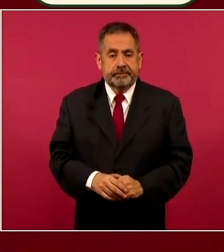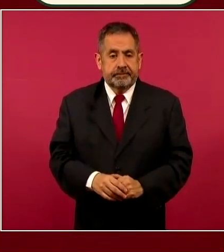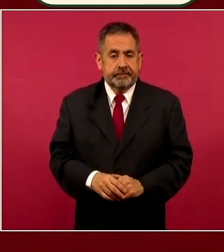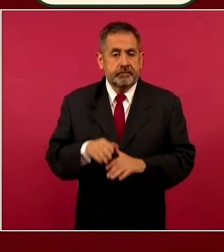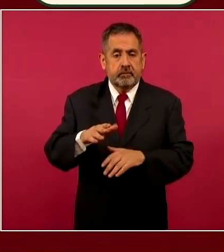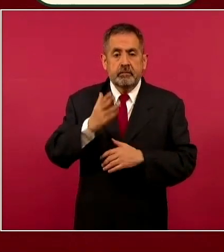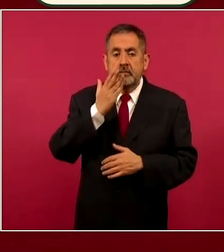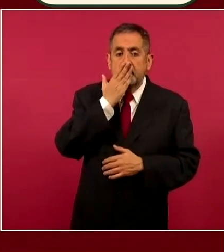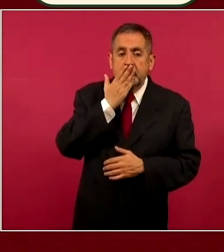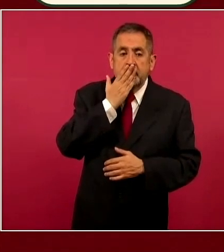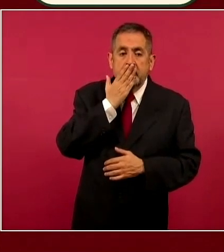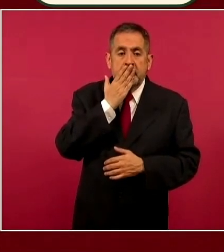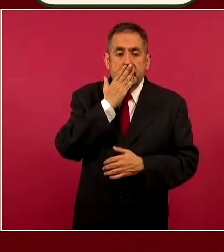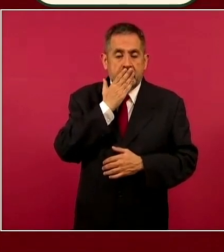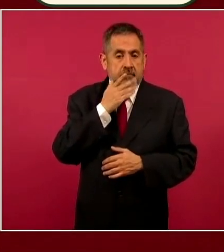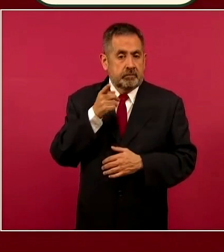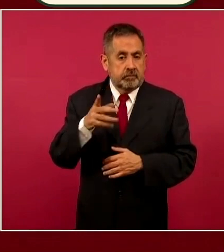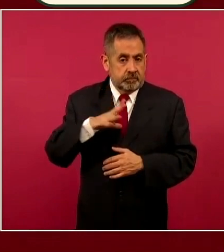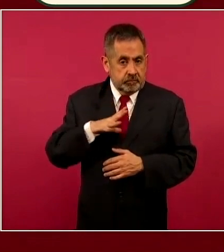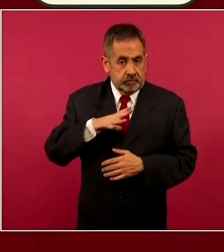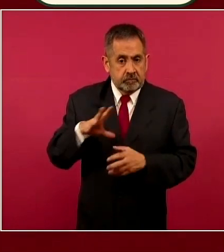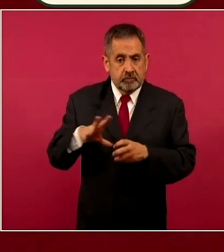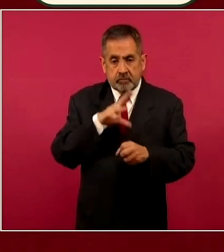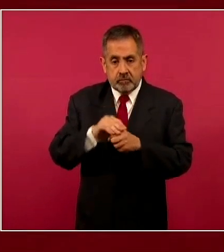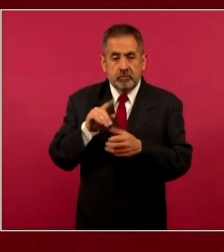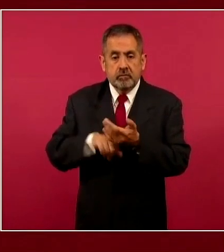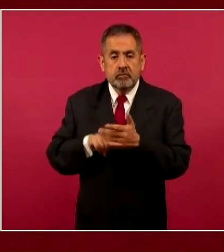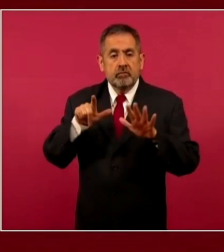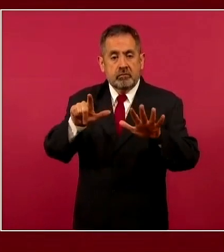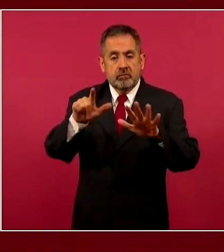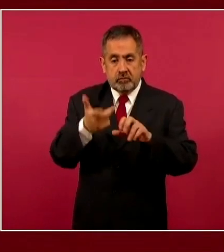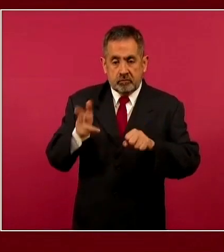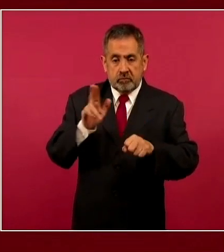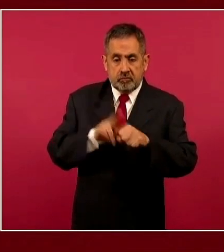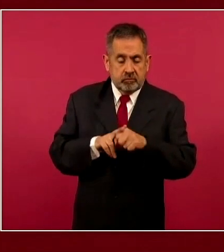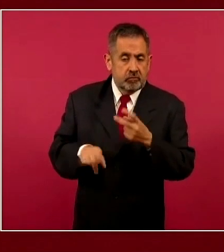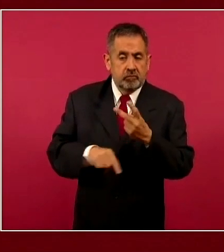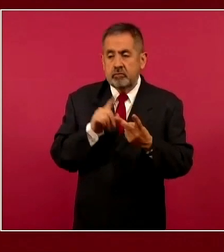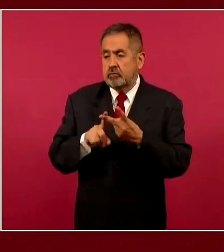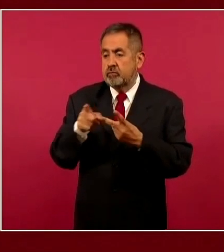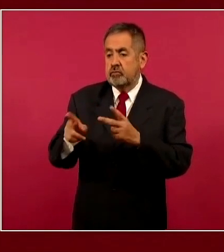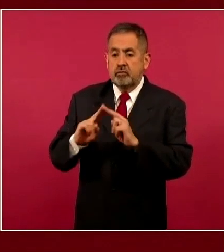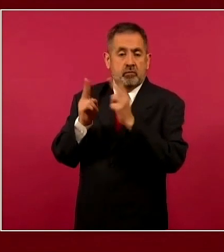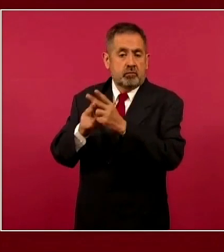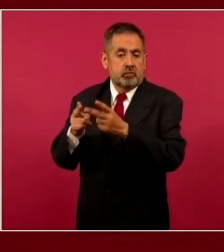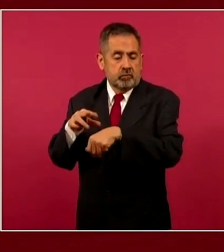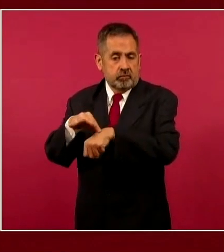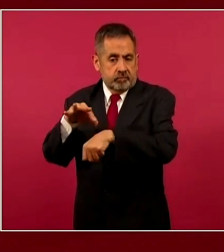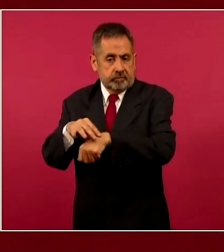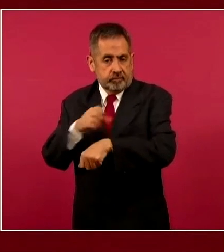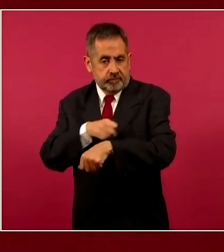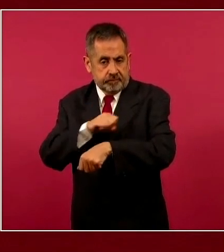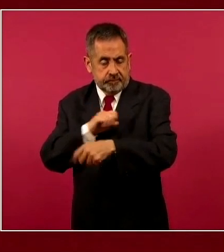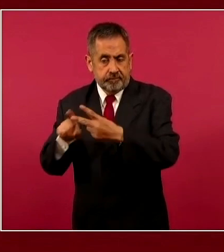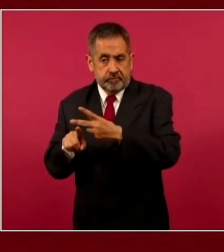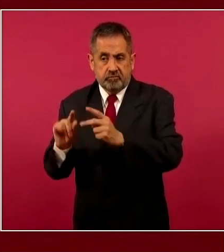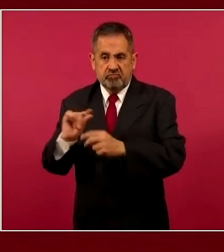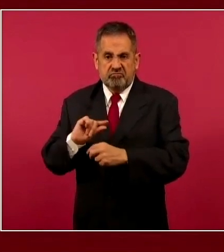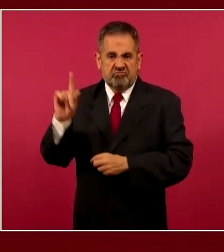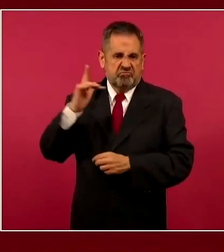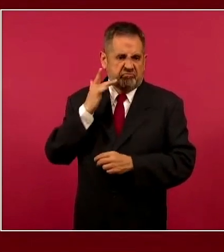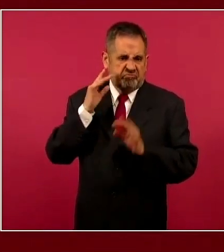de Sonora, tenemos ya operando 17 hospitales, una UNEM y 223 unidades de salud de primer